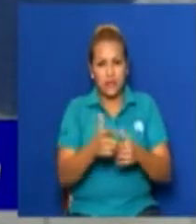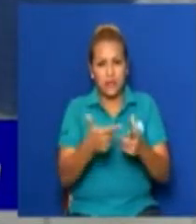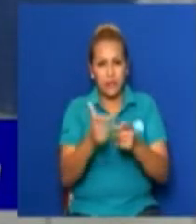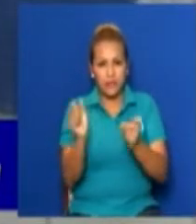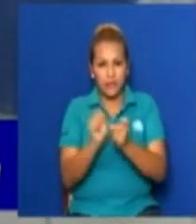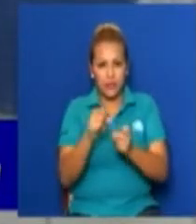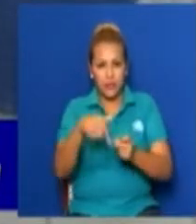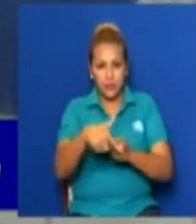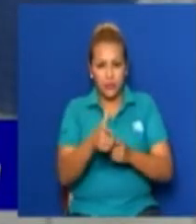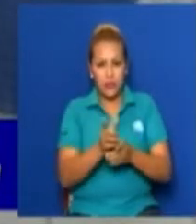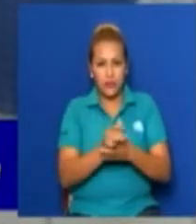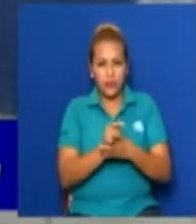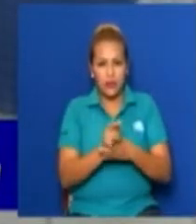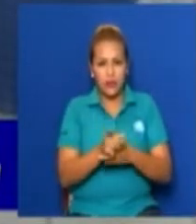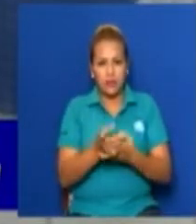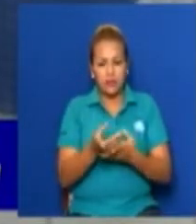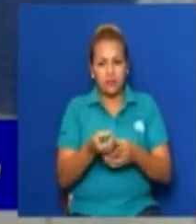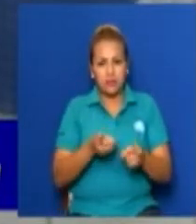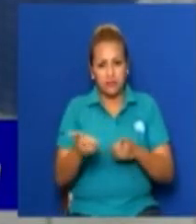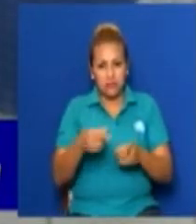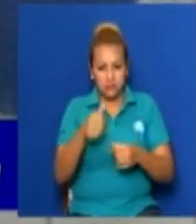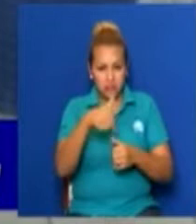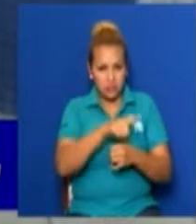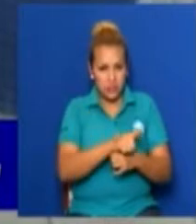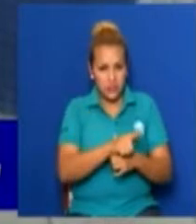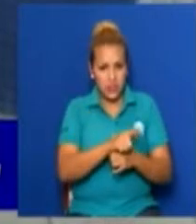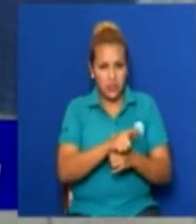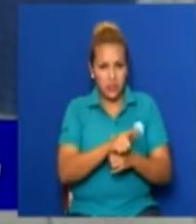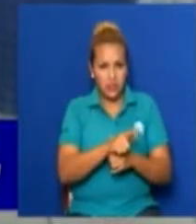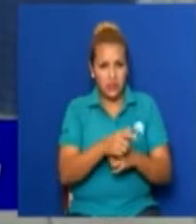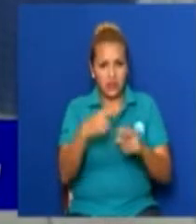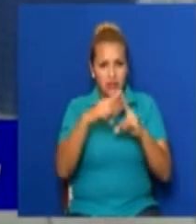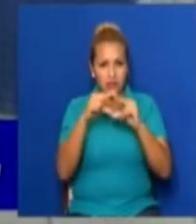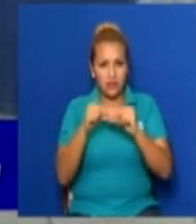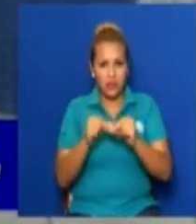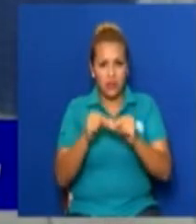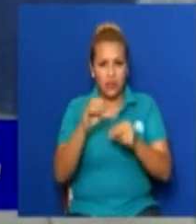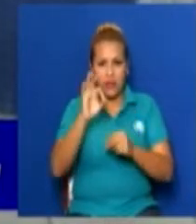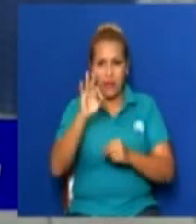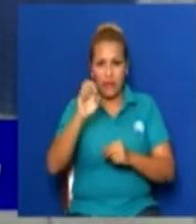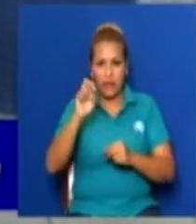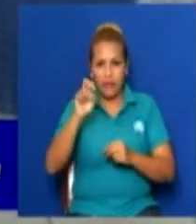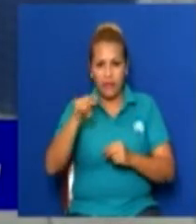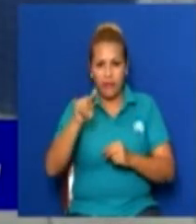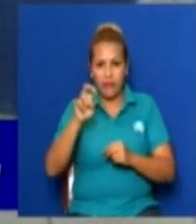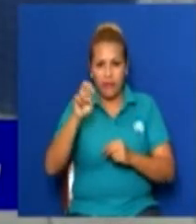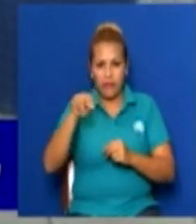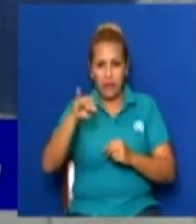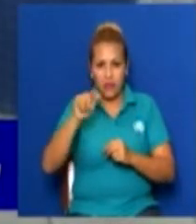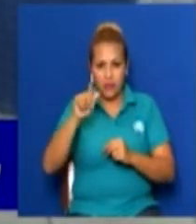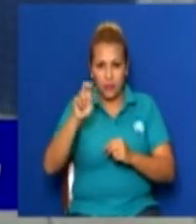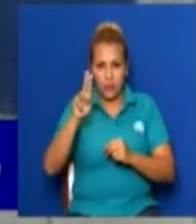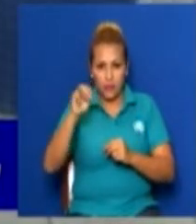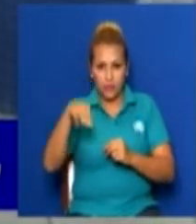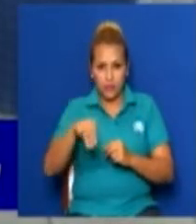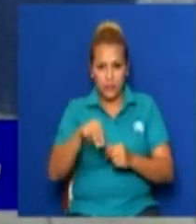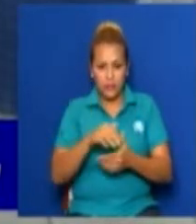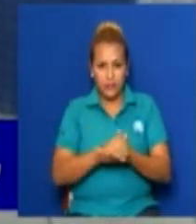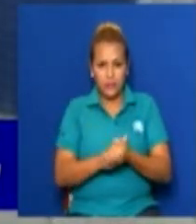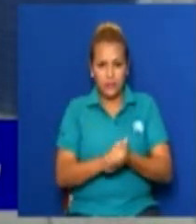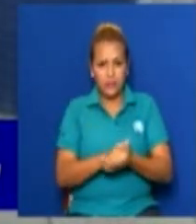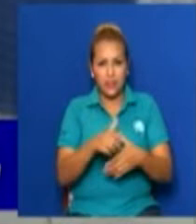de Sindicatos de Nicaragua, FECITUN. De igual manera, esta mañana nos acompañan